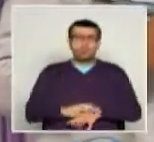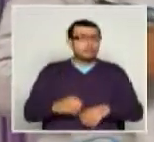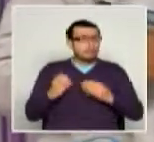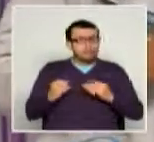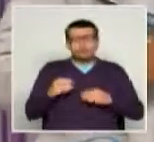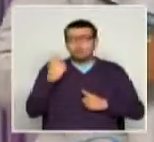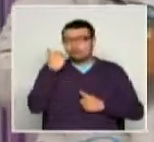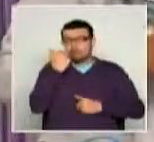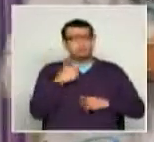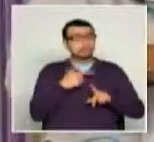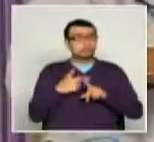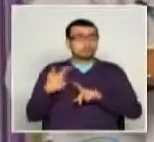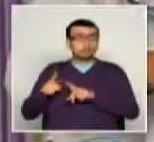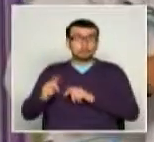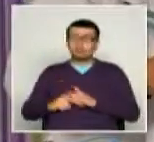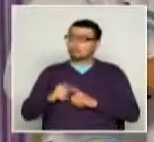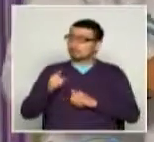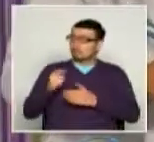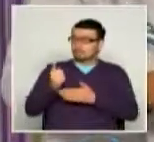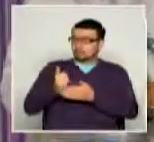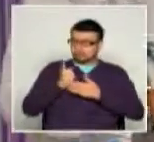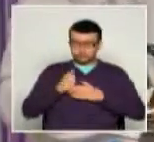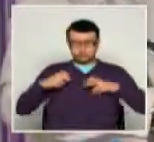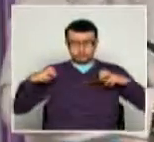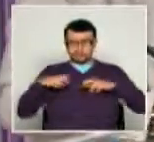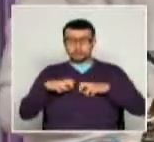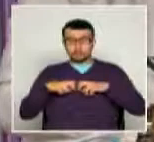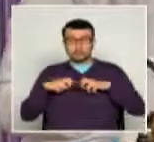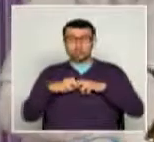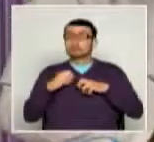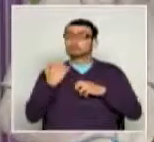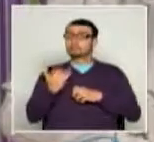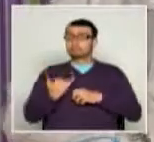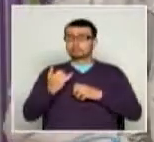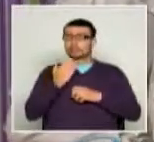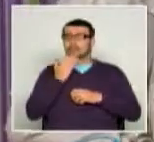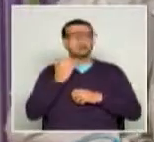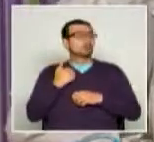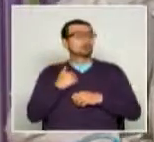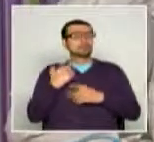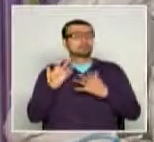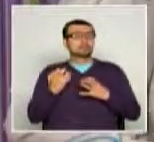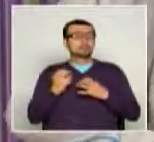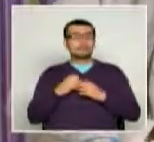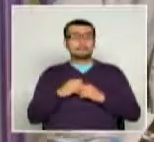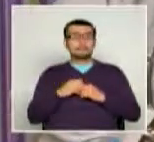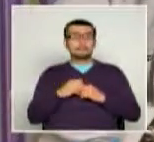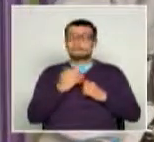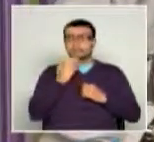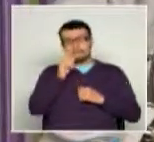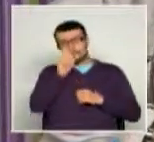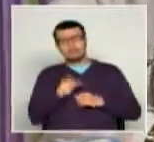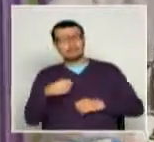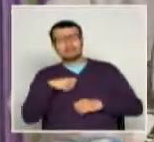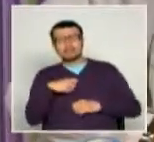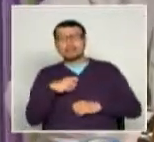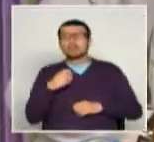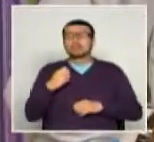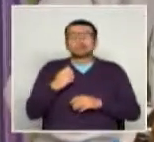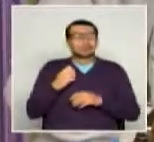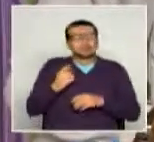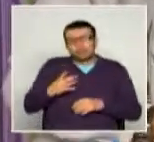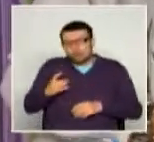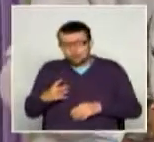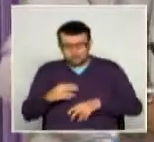esto trabaja el campo electromagnético. Digamos, si yo quiero tener este paciente tiene un dolor de rodilla, le puedo